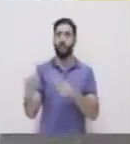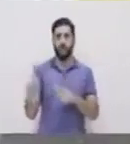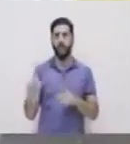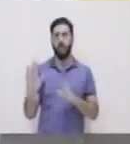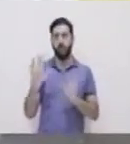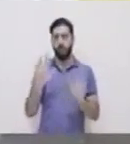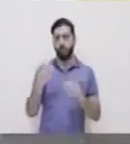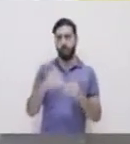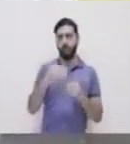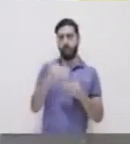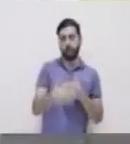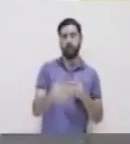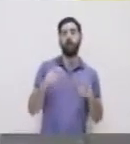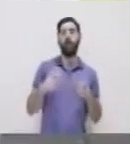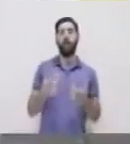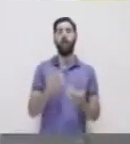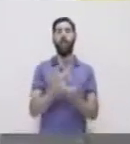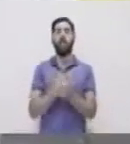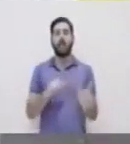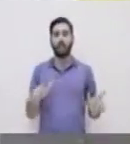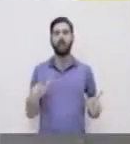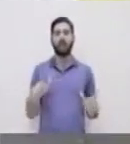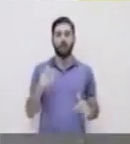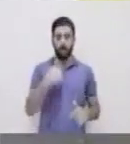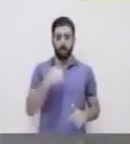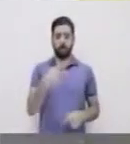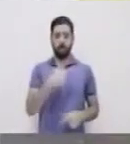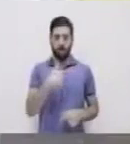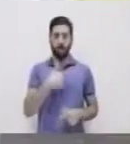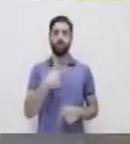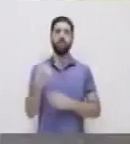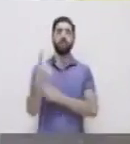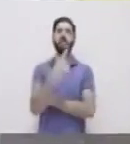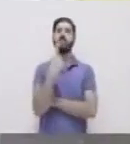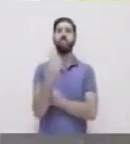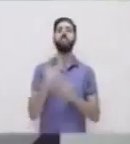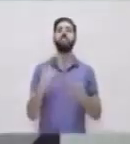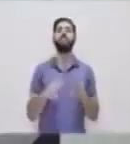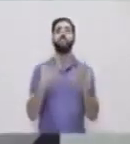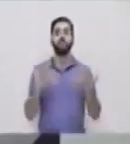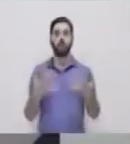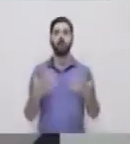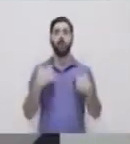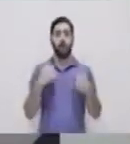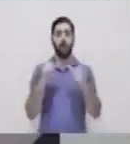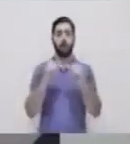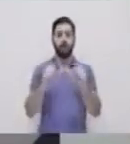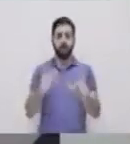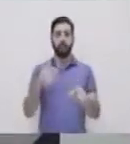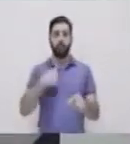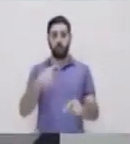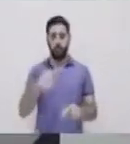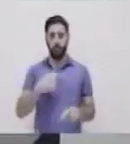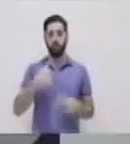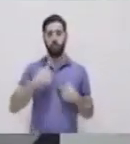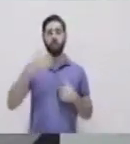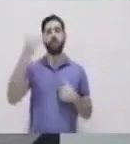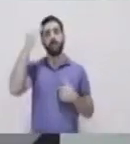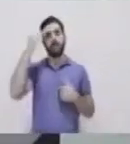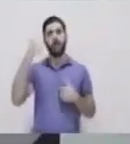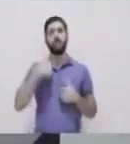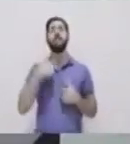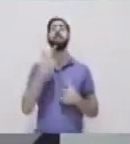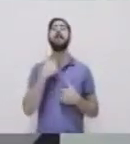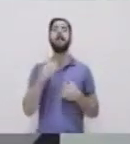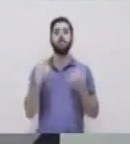contra de las normas sociales, ¿verdad? Sino que la libertad de sí mismo es principalmente el seguir mis propias